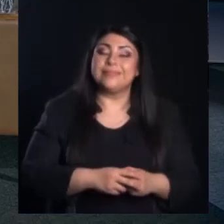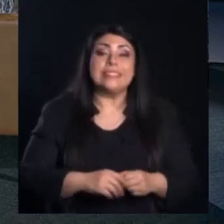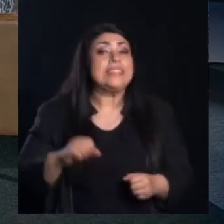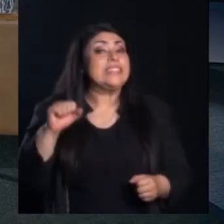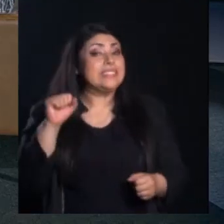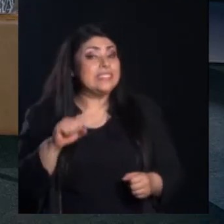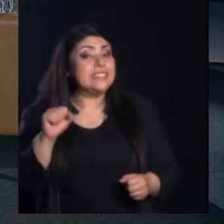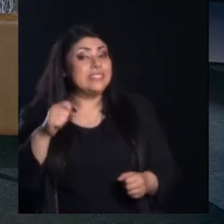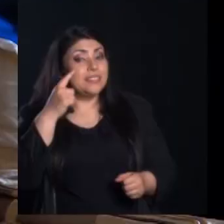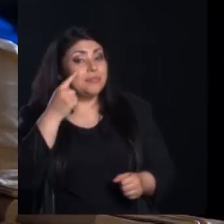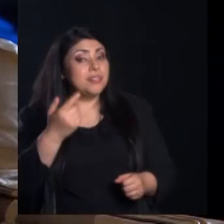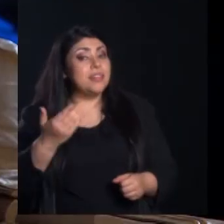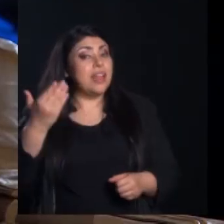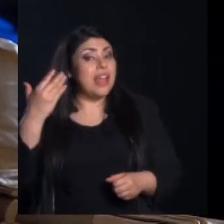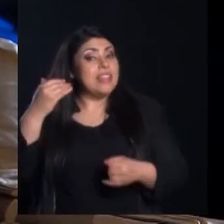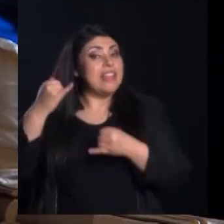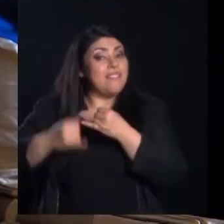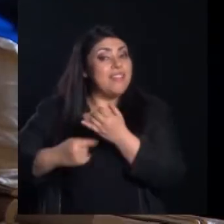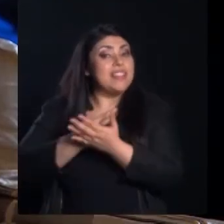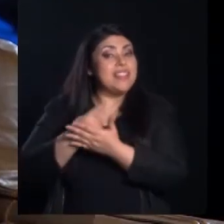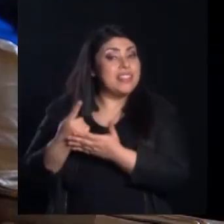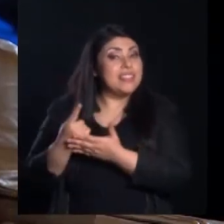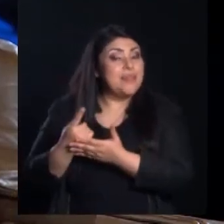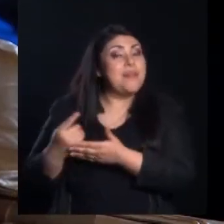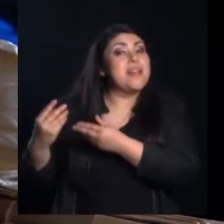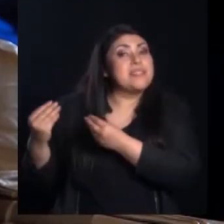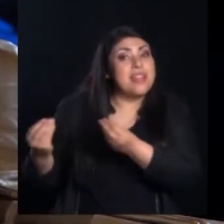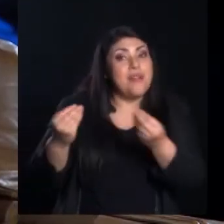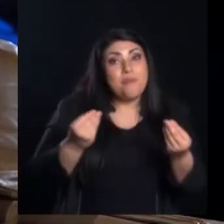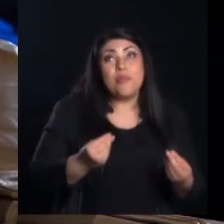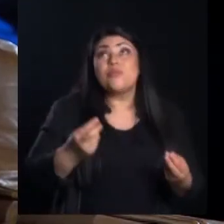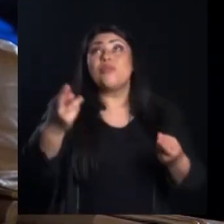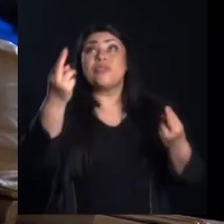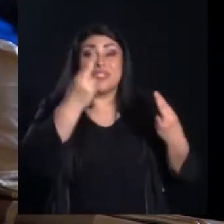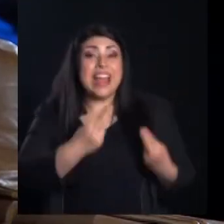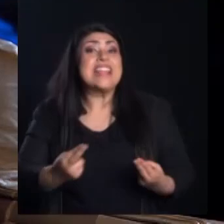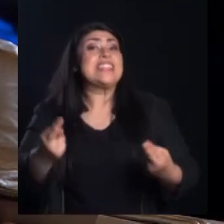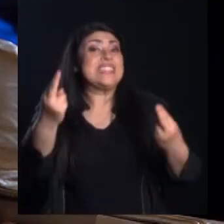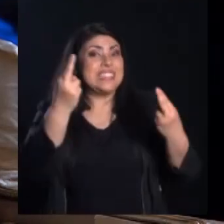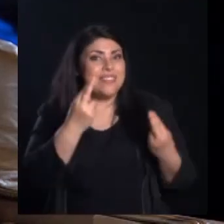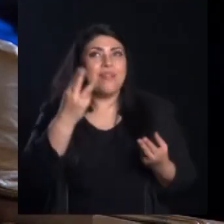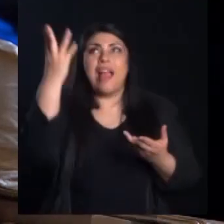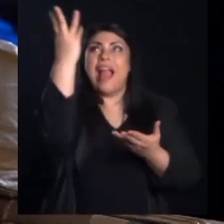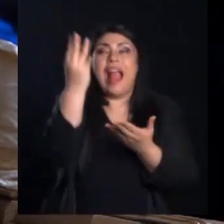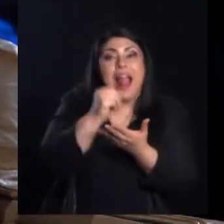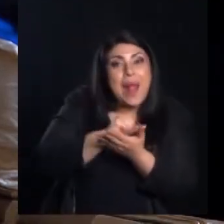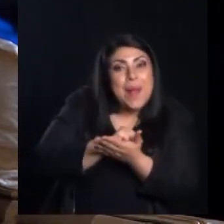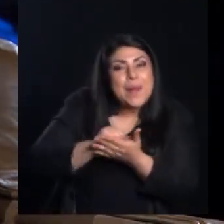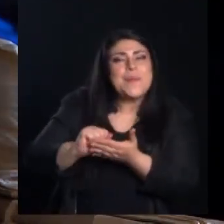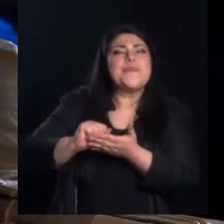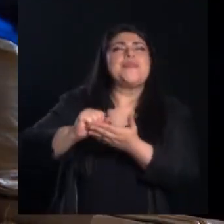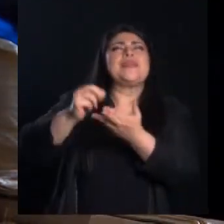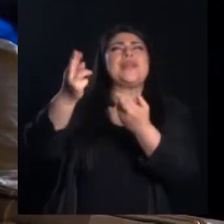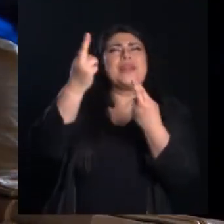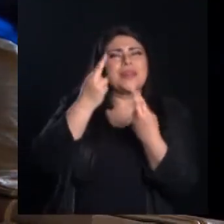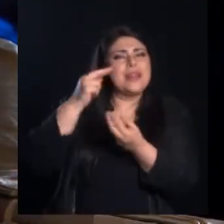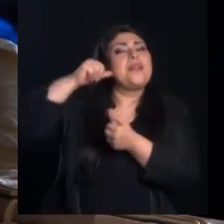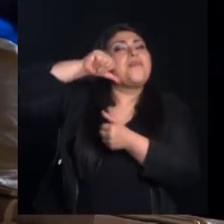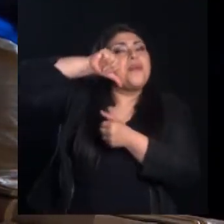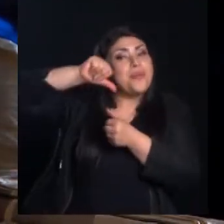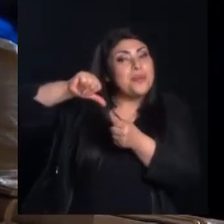este fin de semana lo vivimos en ensancha muchos recibimos entonces de parte del espíritu santo la unción